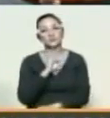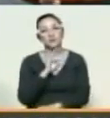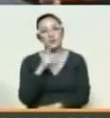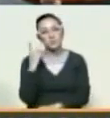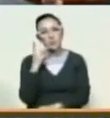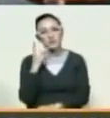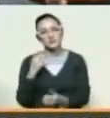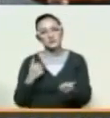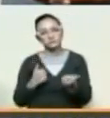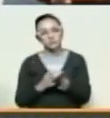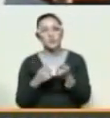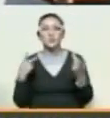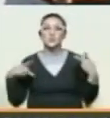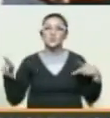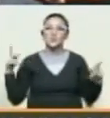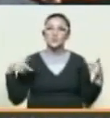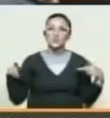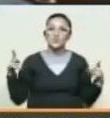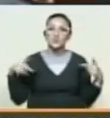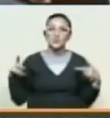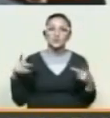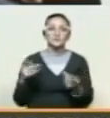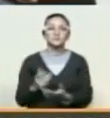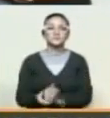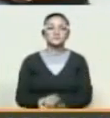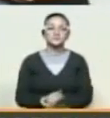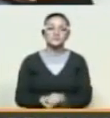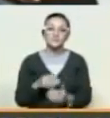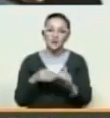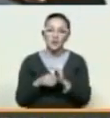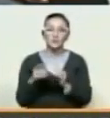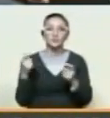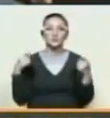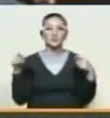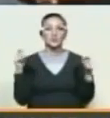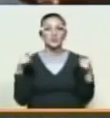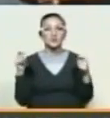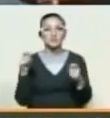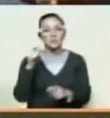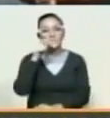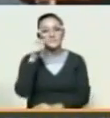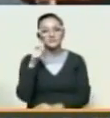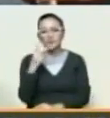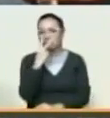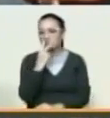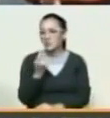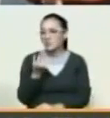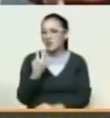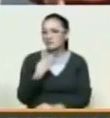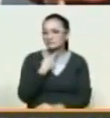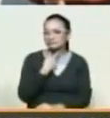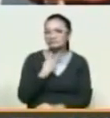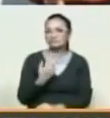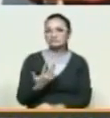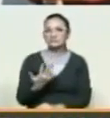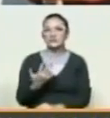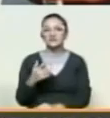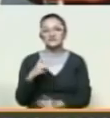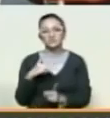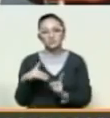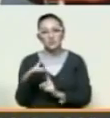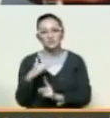el sano esparcimiento, la oportunidad de acceder al turismo solamente para las personas de bajo recurso, las personas que se encuentren en una